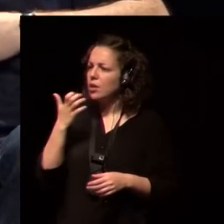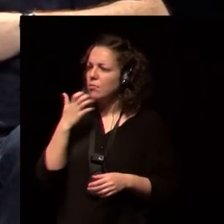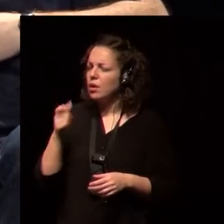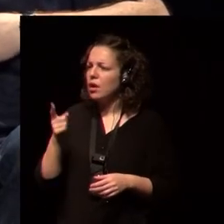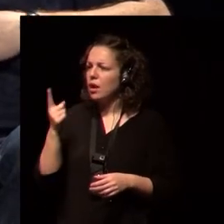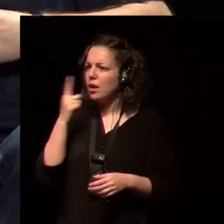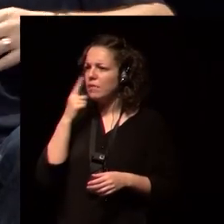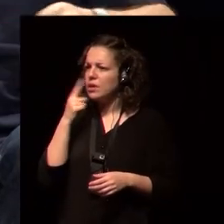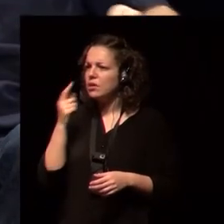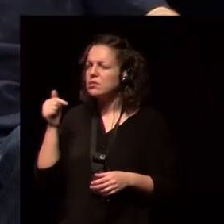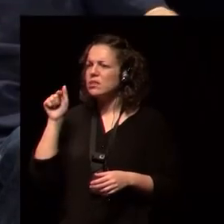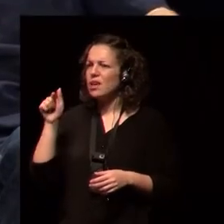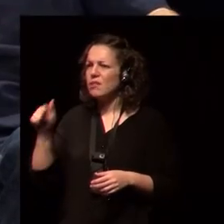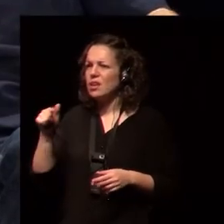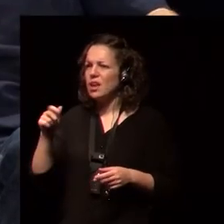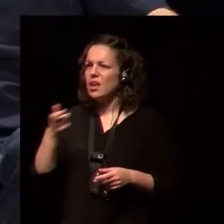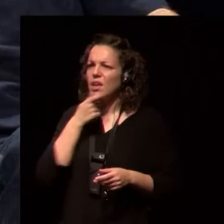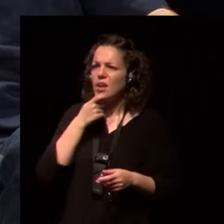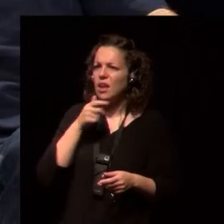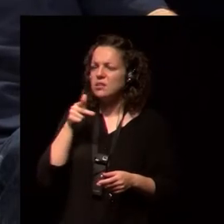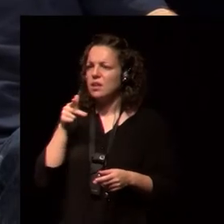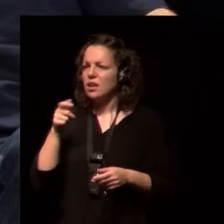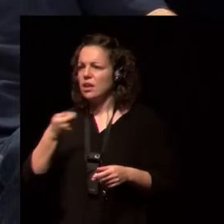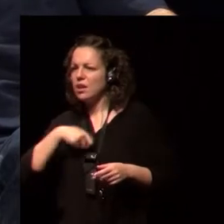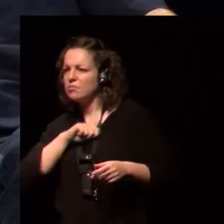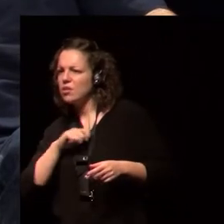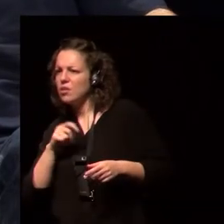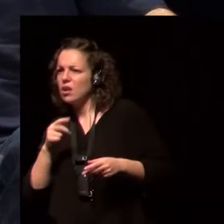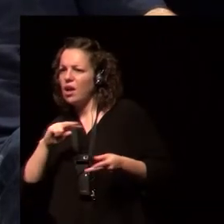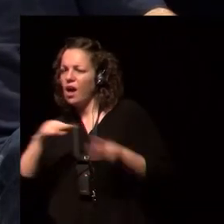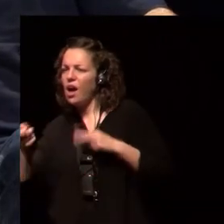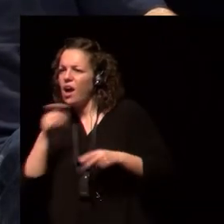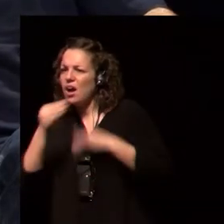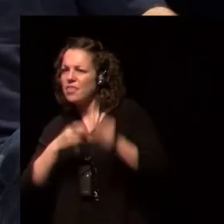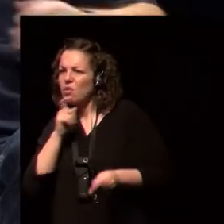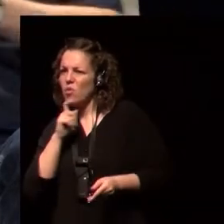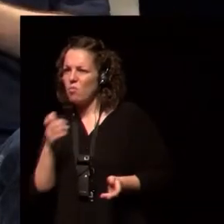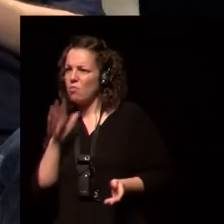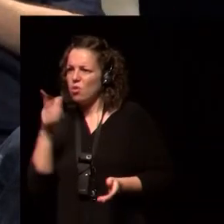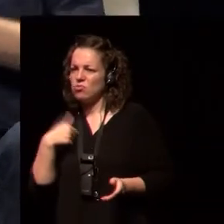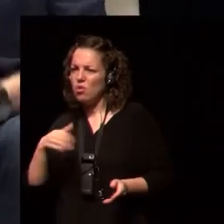¿Cómo traducen del inglés al castellano o del castellano al inglés? Es que no lo entiendo.